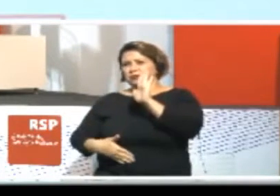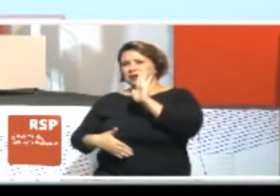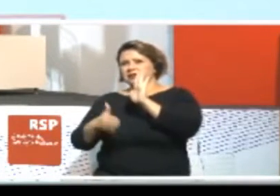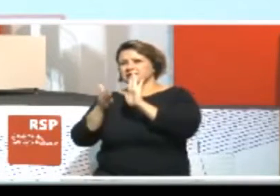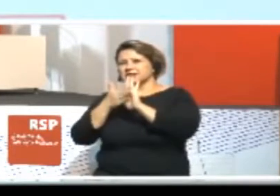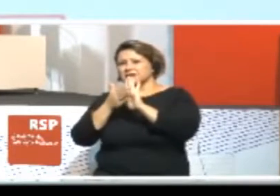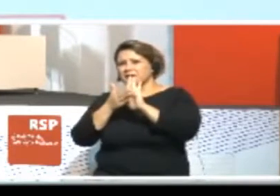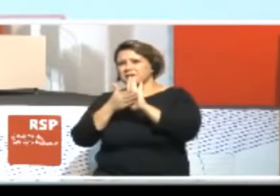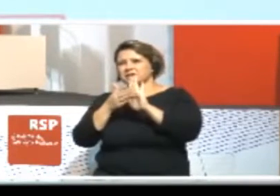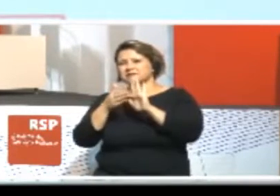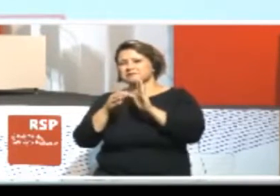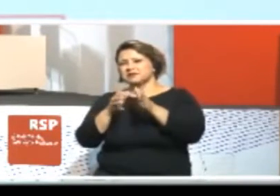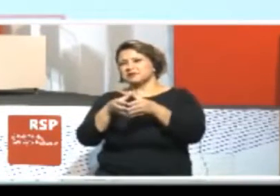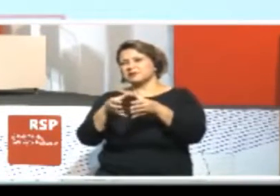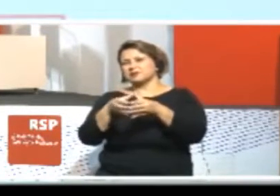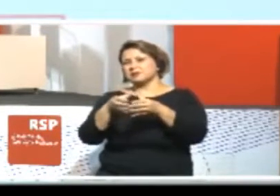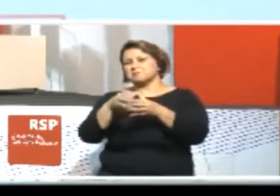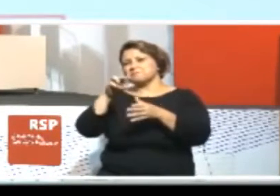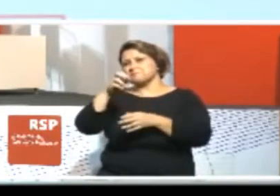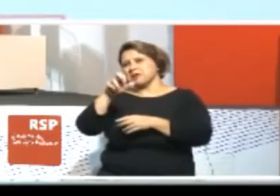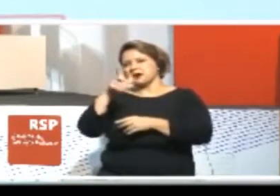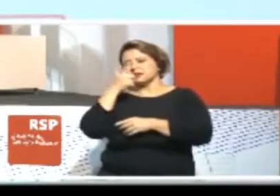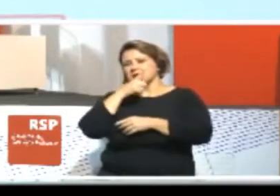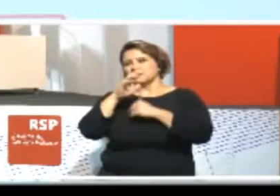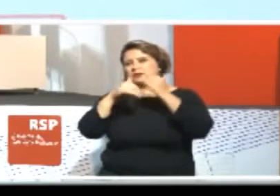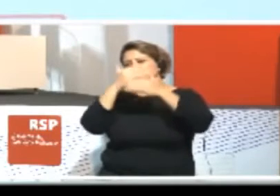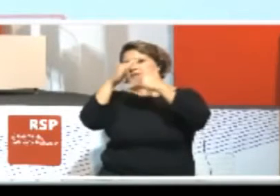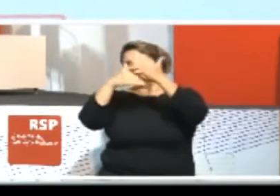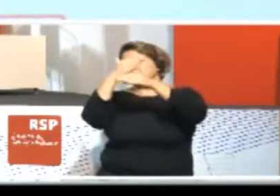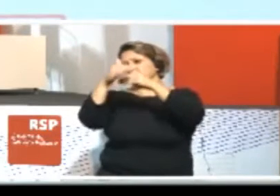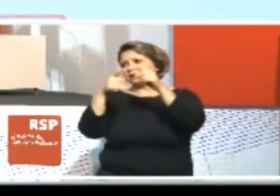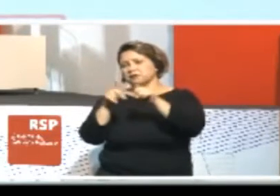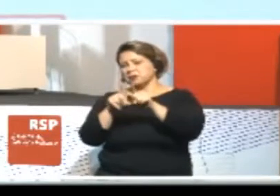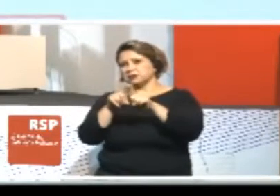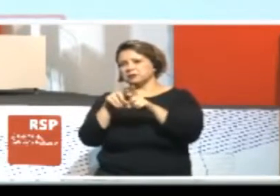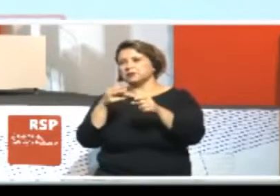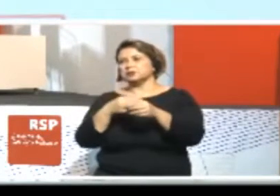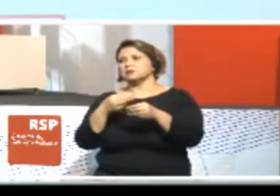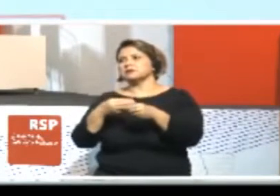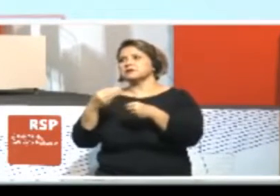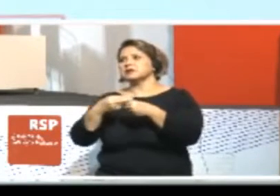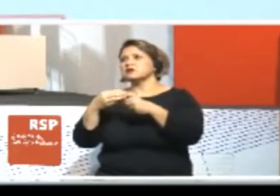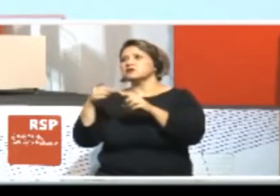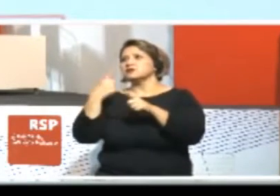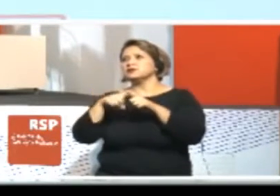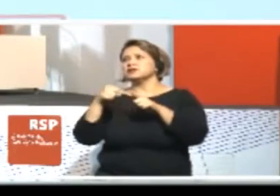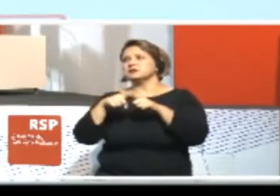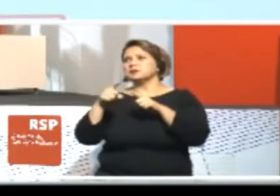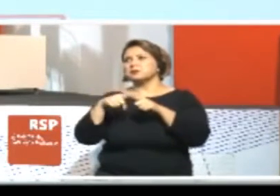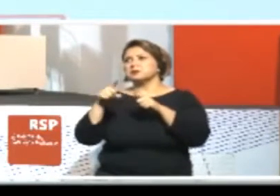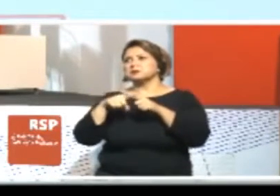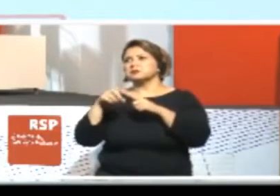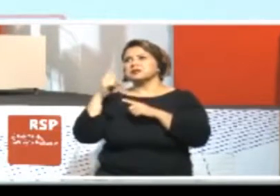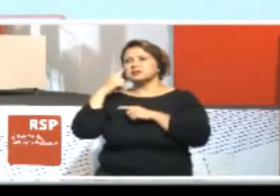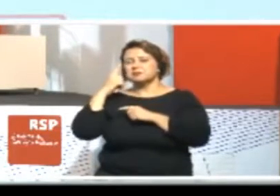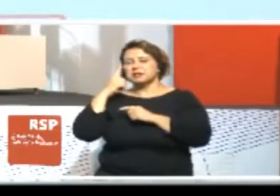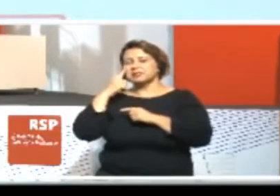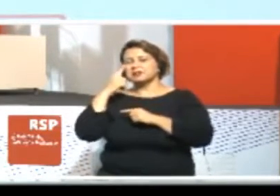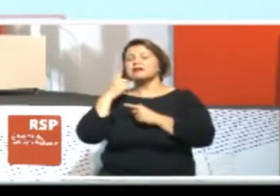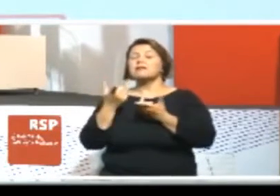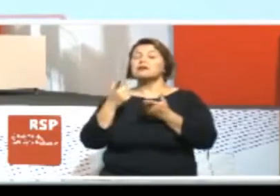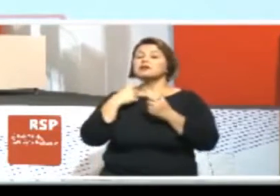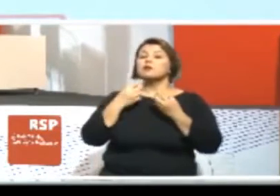desempeño municipal como se esperaba. Entonces, todos esos factores contextuales hay que tenerse en cuenta, y también los factores